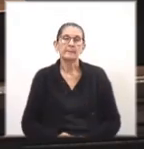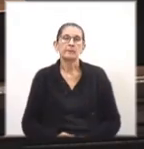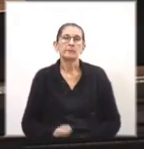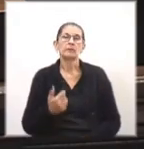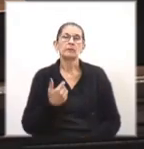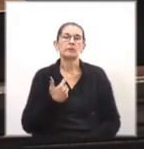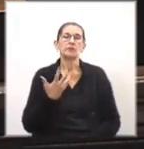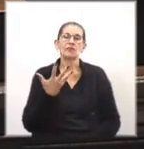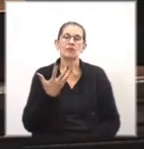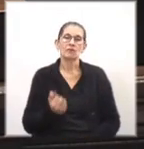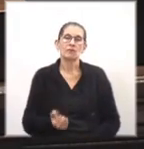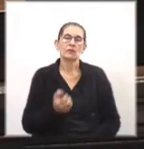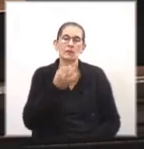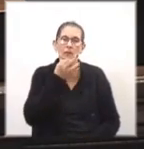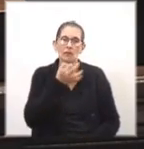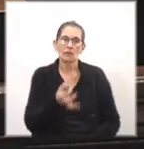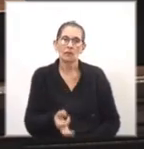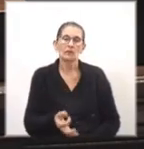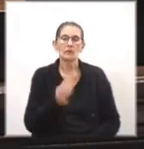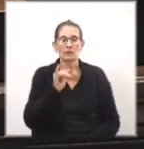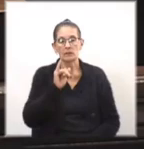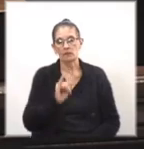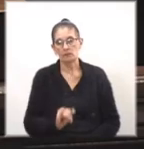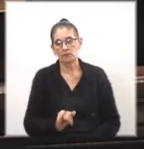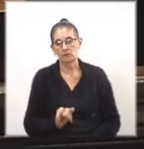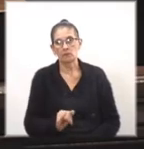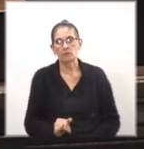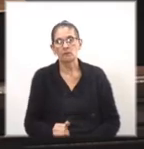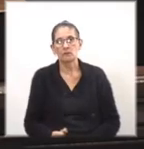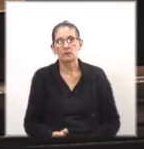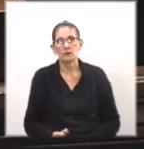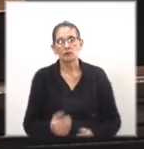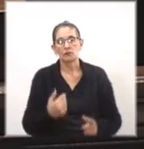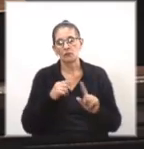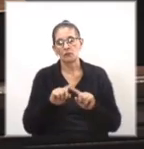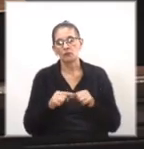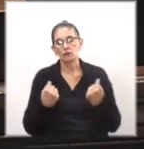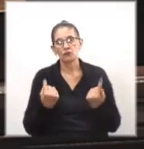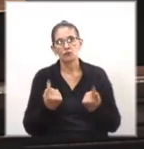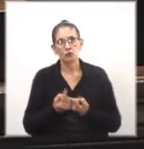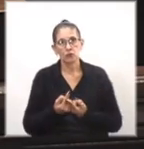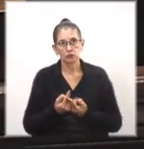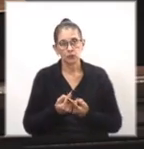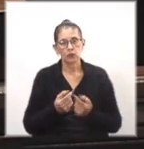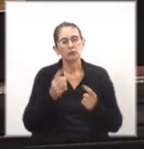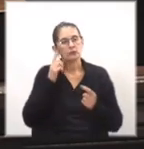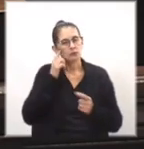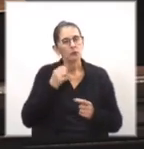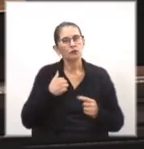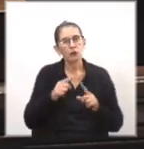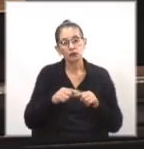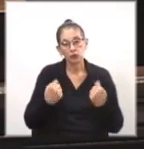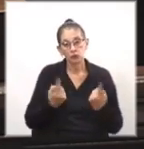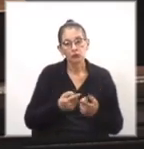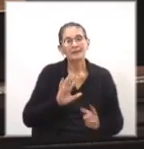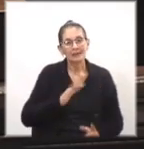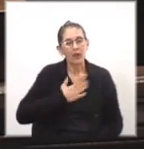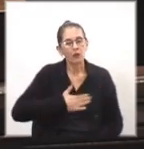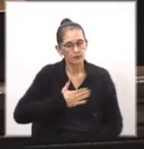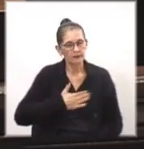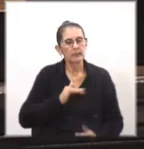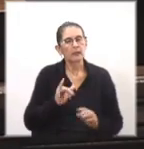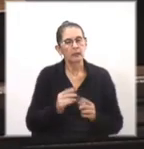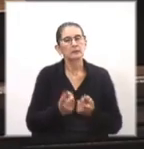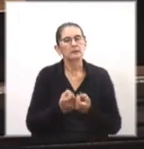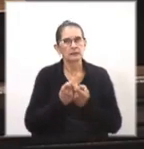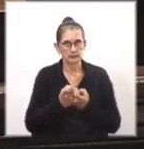quiero señalar que sin lugar a dudas, nosotros estamos convencidos, nosotras, que es